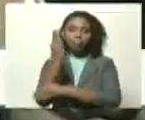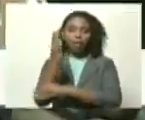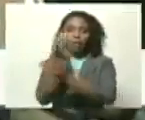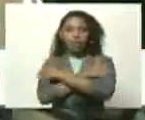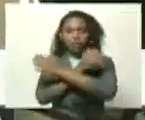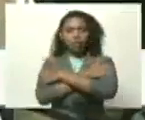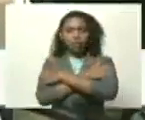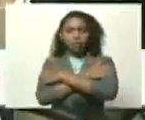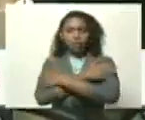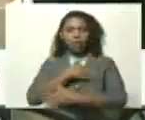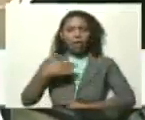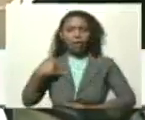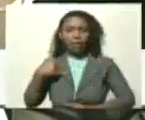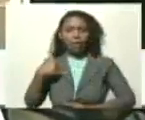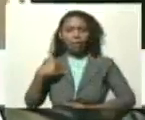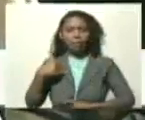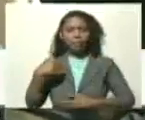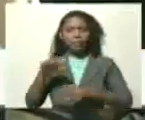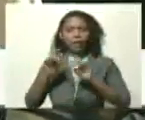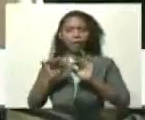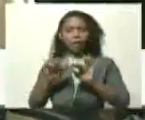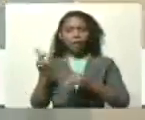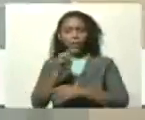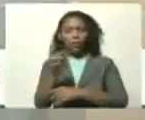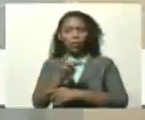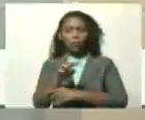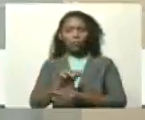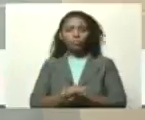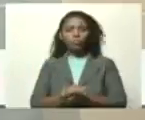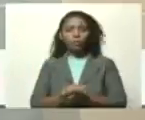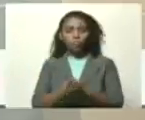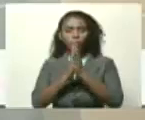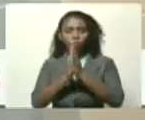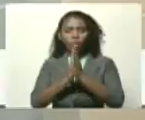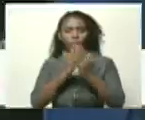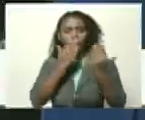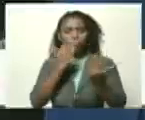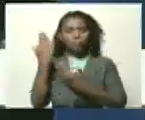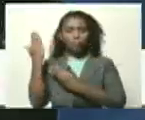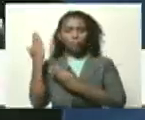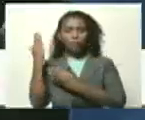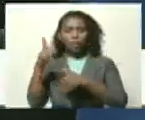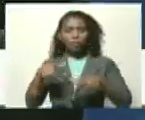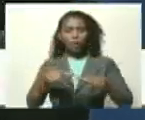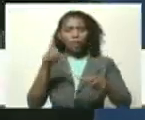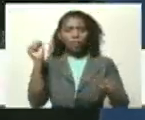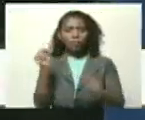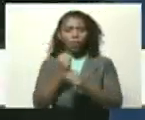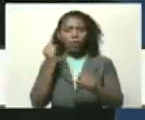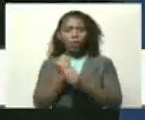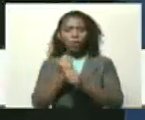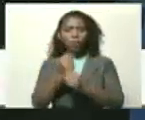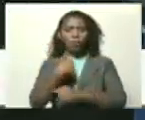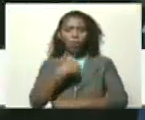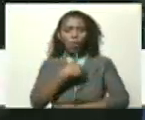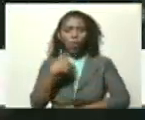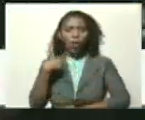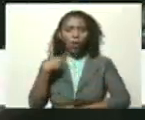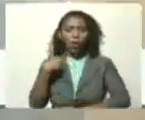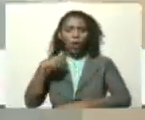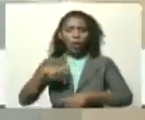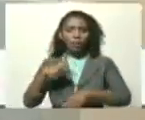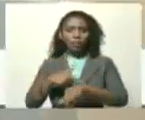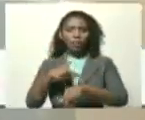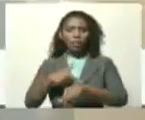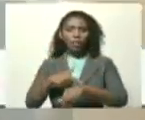Felicitaciones, querida Rosalba. Gracias. Felicitaciones, querida Inti. Por favor, ocupen sus lugares de trabajo. Y quiero en este